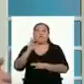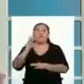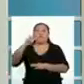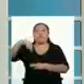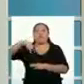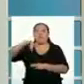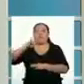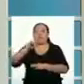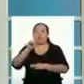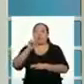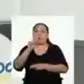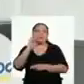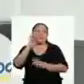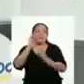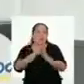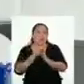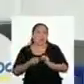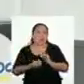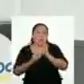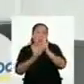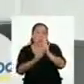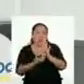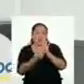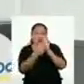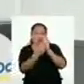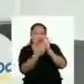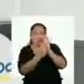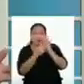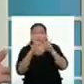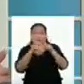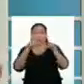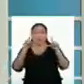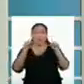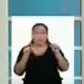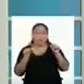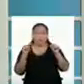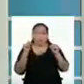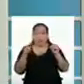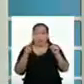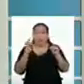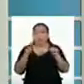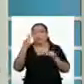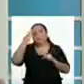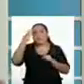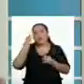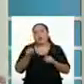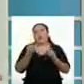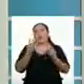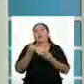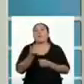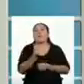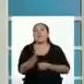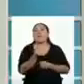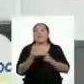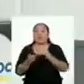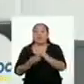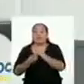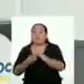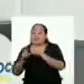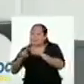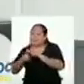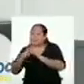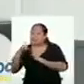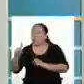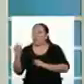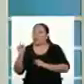Por ejemplo, con esta fórmula que te voy a mostrar ahora, vas a poder saber cuánto dinero ahorrarías el día 10 si inicias con un